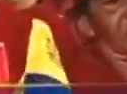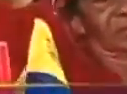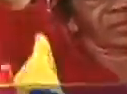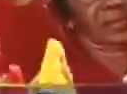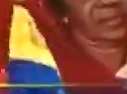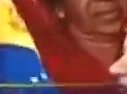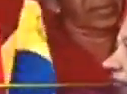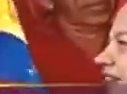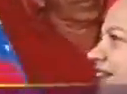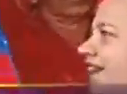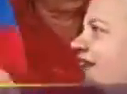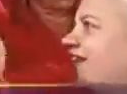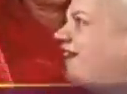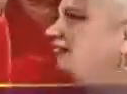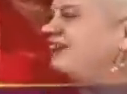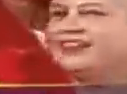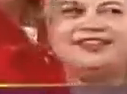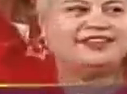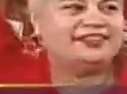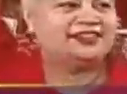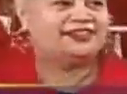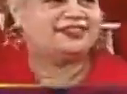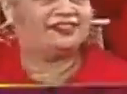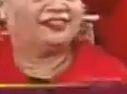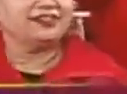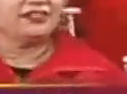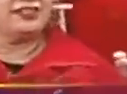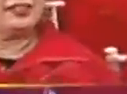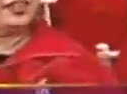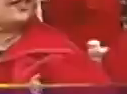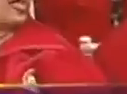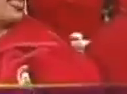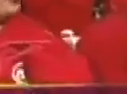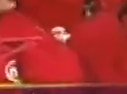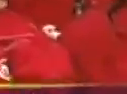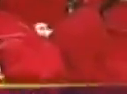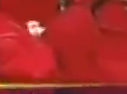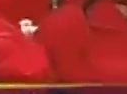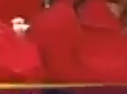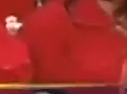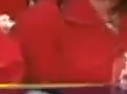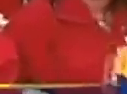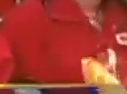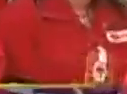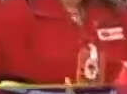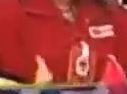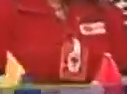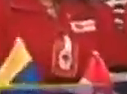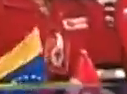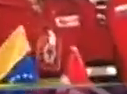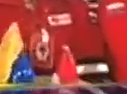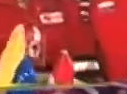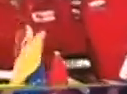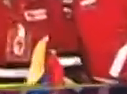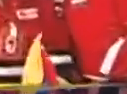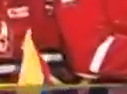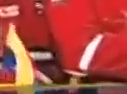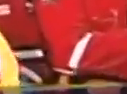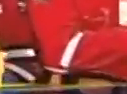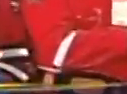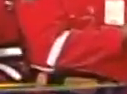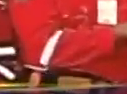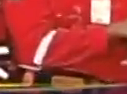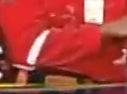estos ataques constantes. Venezuela durante este año 2022 ha tenido proyecciones importantes